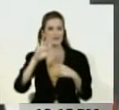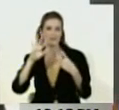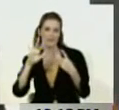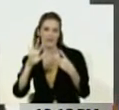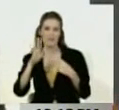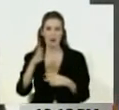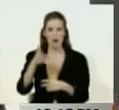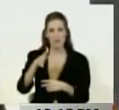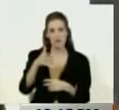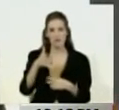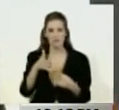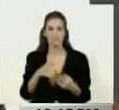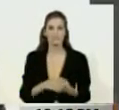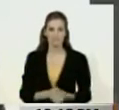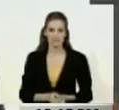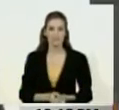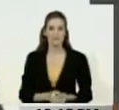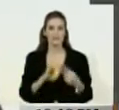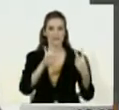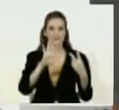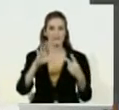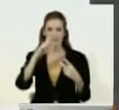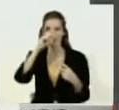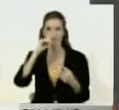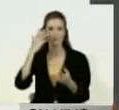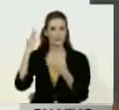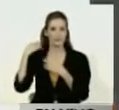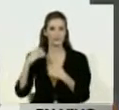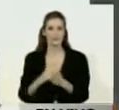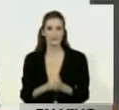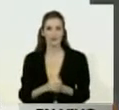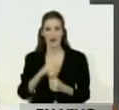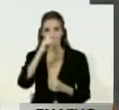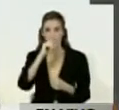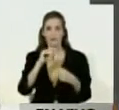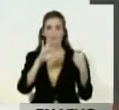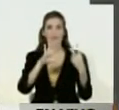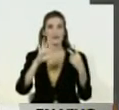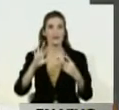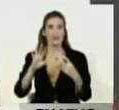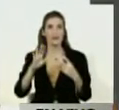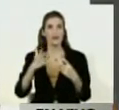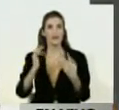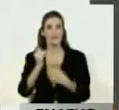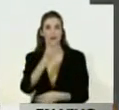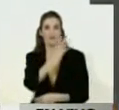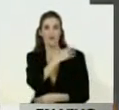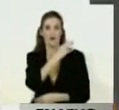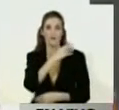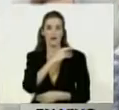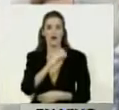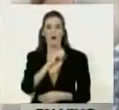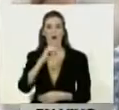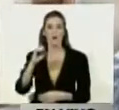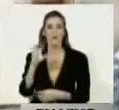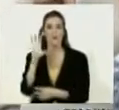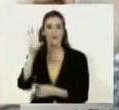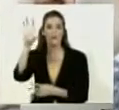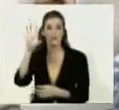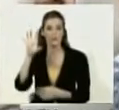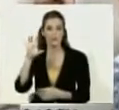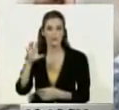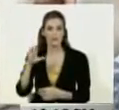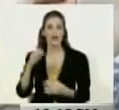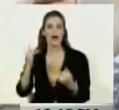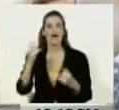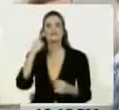77, más o menos. 77. En el año 77 estaba el comandante en el oriente del país, ya